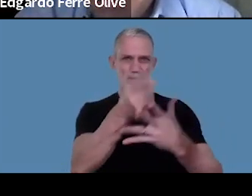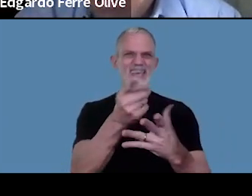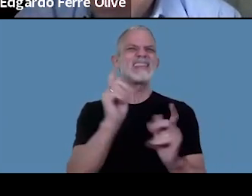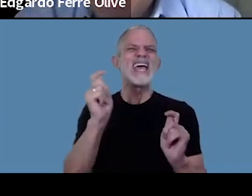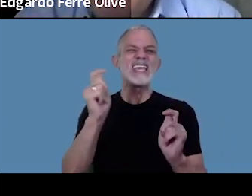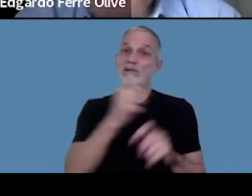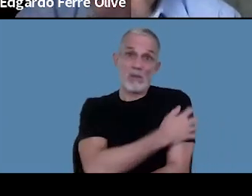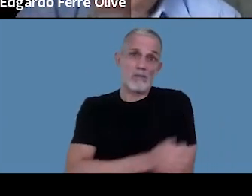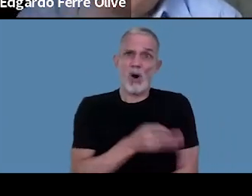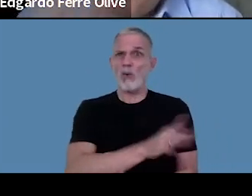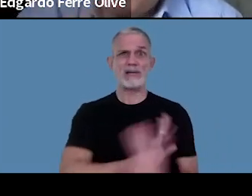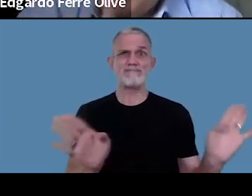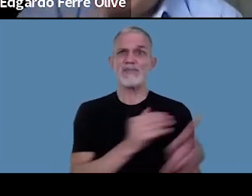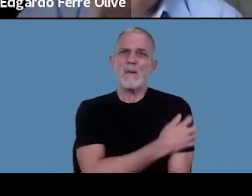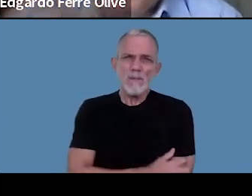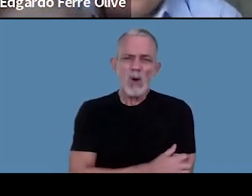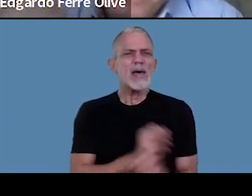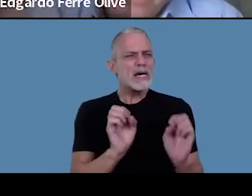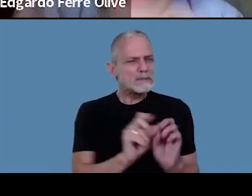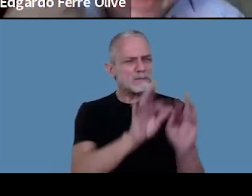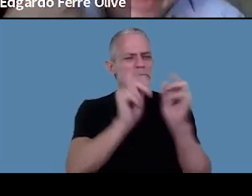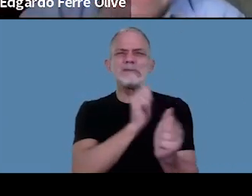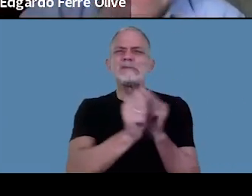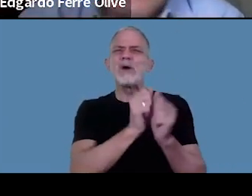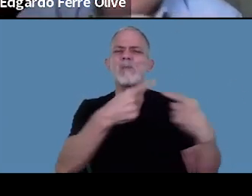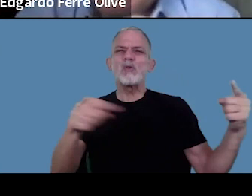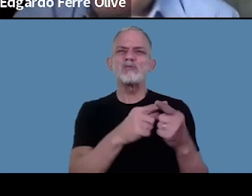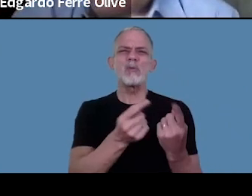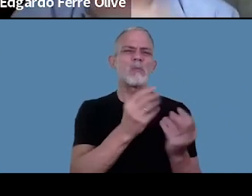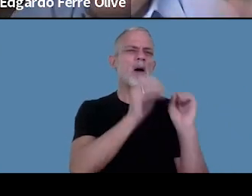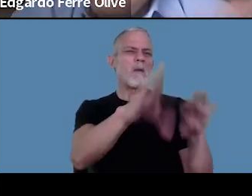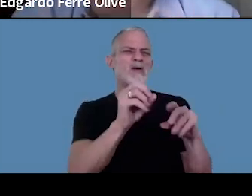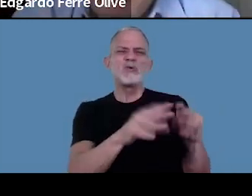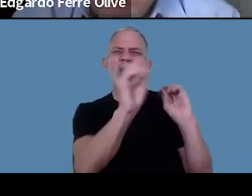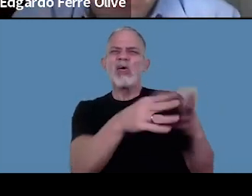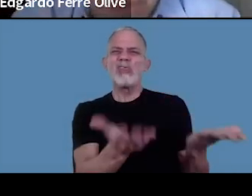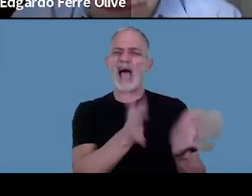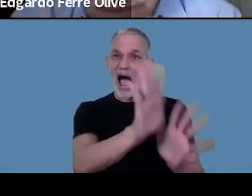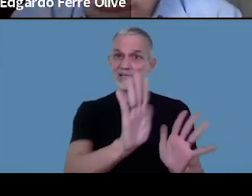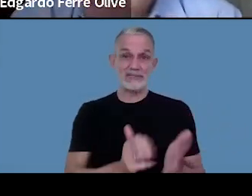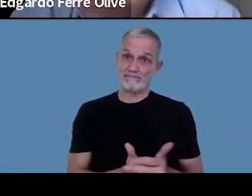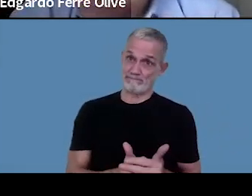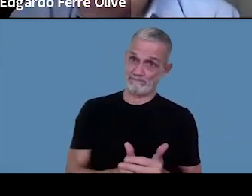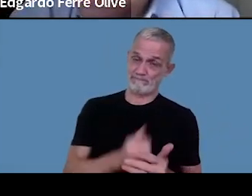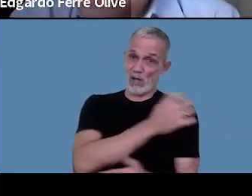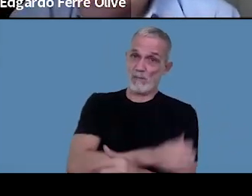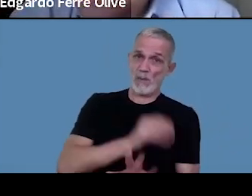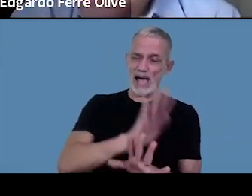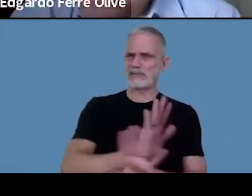pobre, porque el pobre producía, porque no tenía cuidado de los desechos, etc. Obviamente ese aspecto se